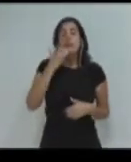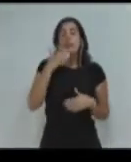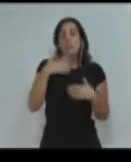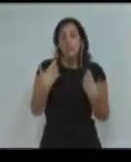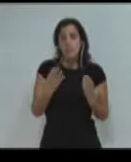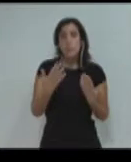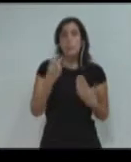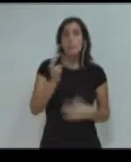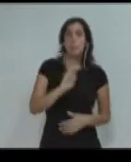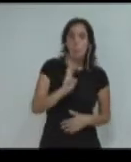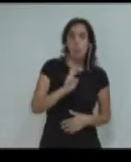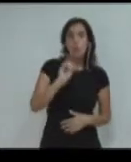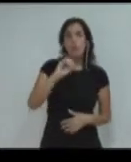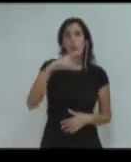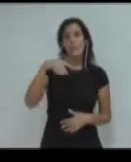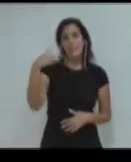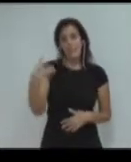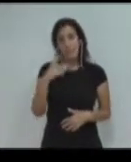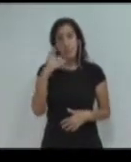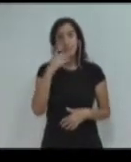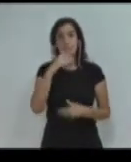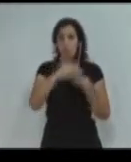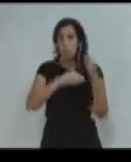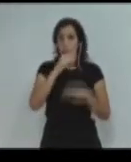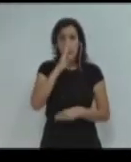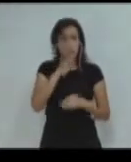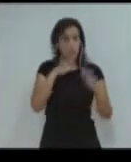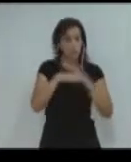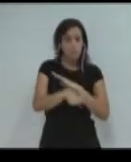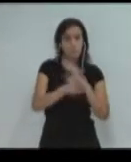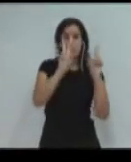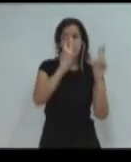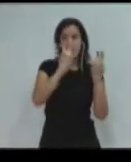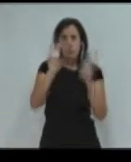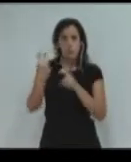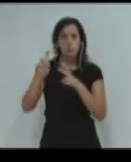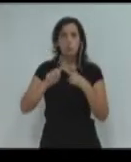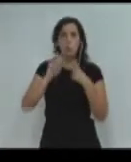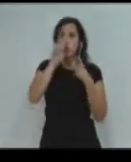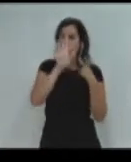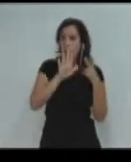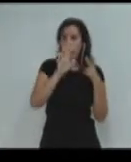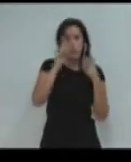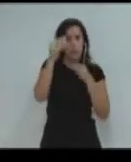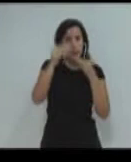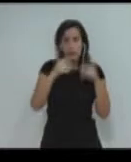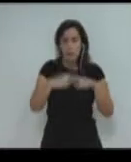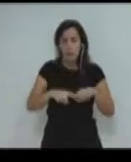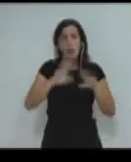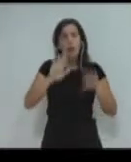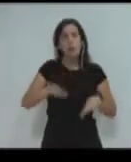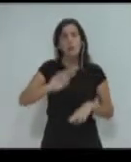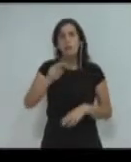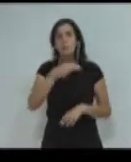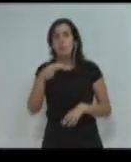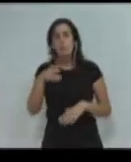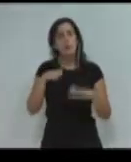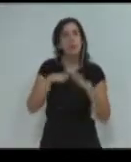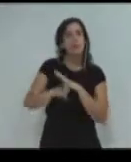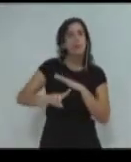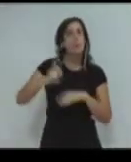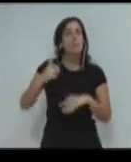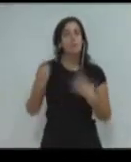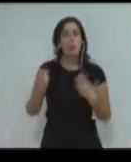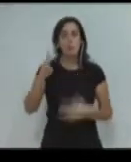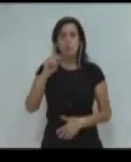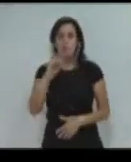Word o por InDesign, de una manera accesible, poniendo sus títulos, sus imágenes, el resultado es mucho más accesible en PDF que